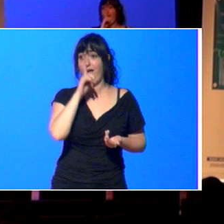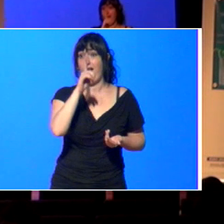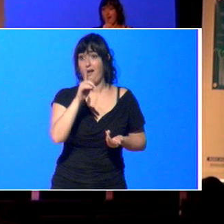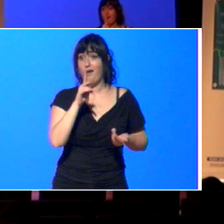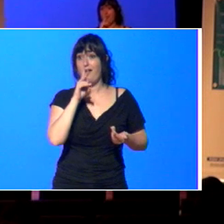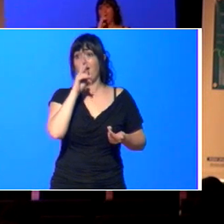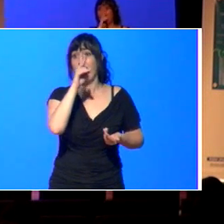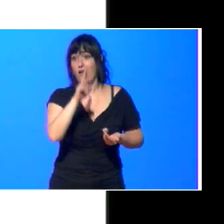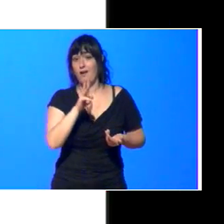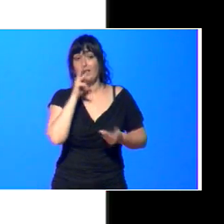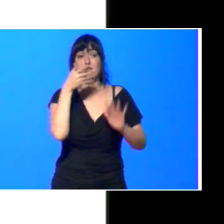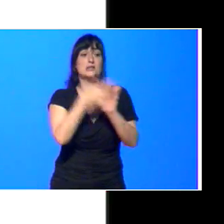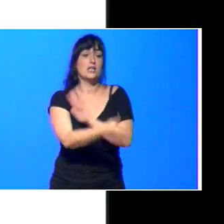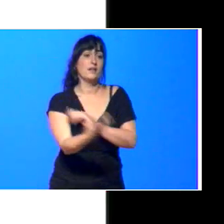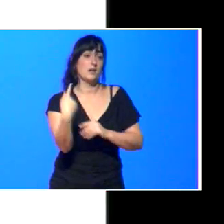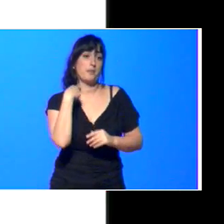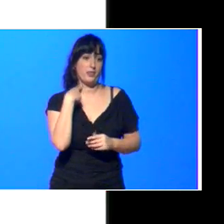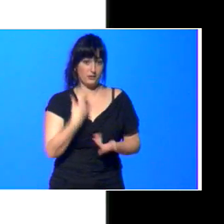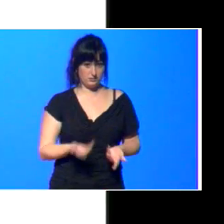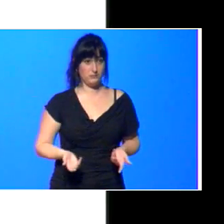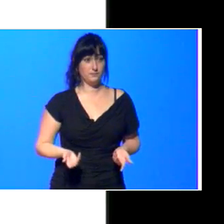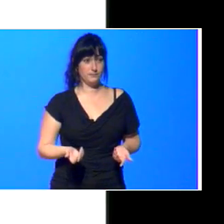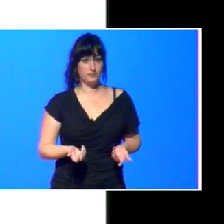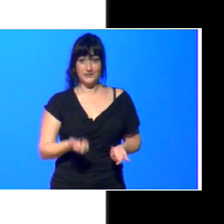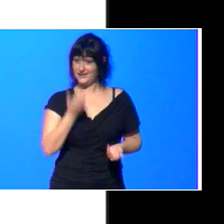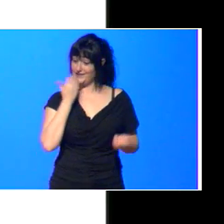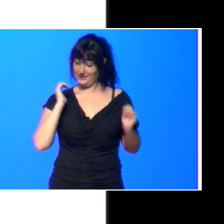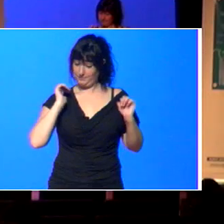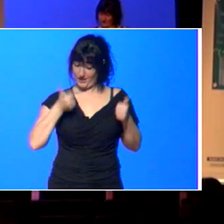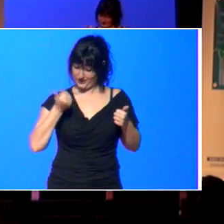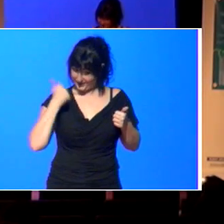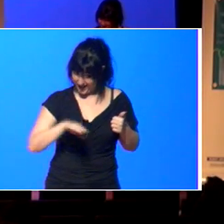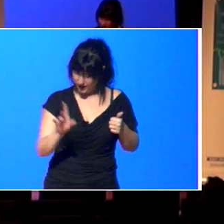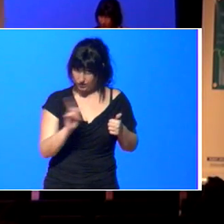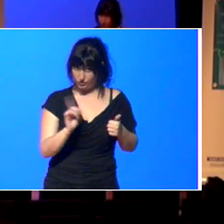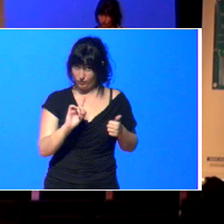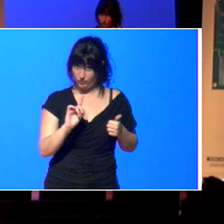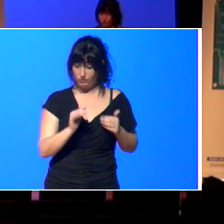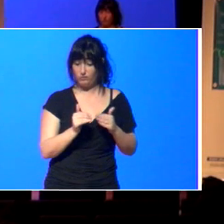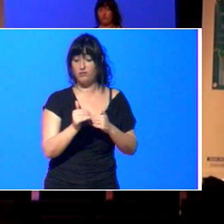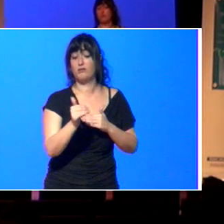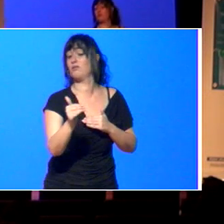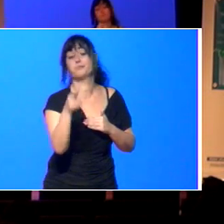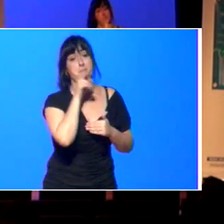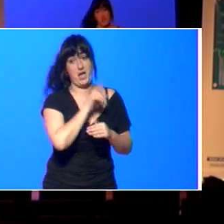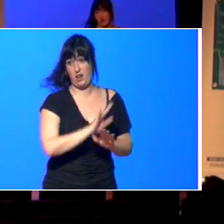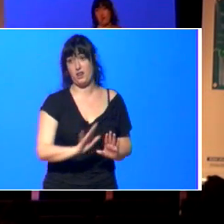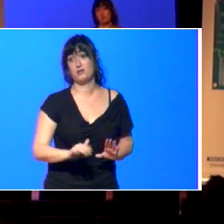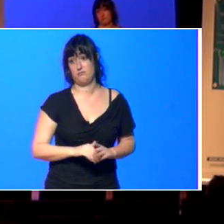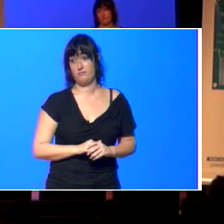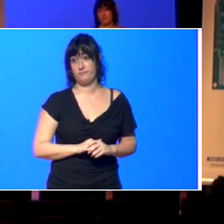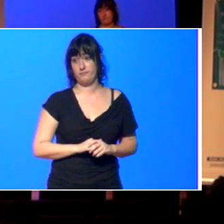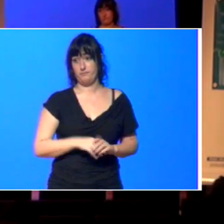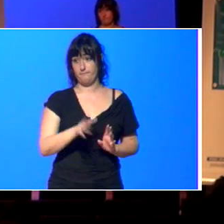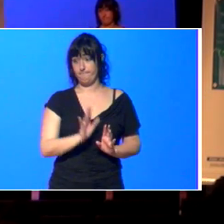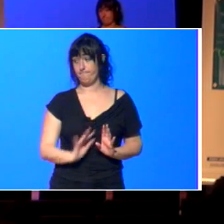más perdido y un retraso más. Yo creo que si no empezamos ya, pues mal lo vamos a llevar. Luego, Xavier nos